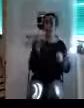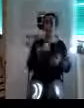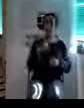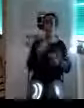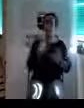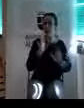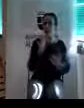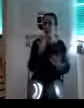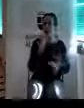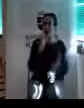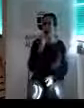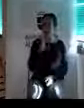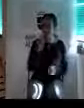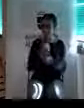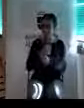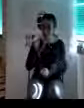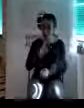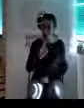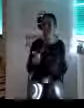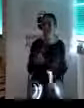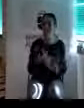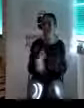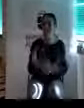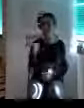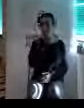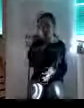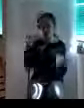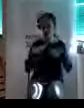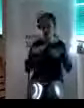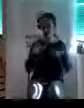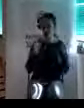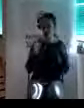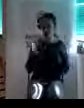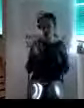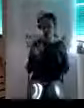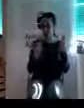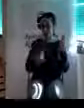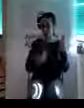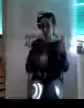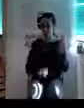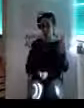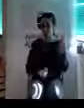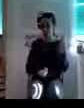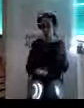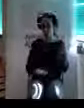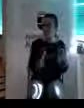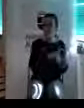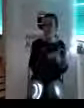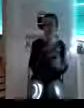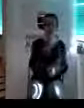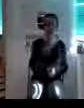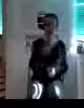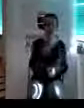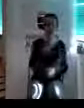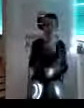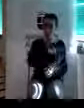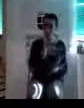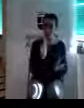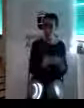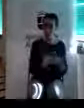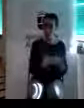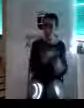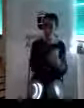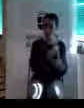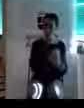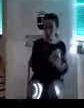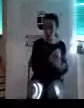vacaciones o de sus pasos recupera les invita a el martes les está diciendo a los trabajos es lo mismo que justificamos para otros